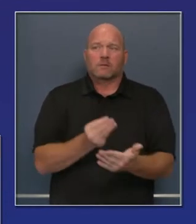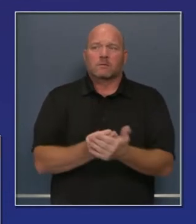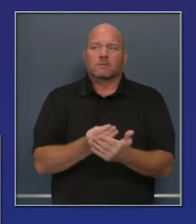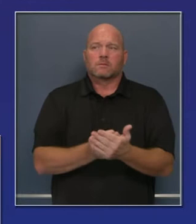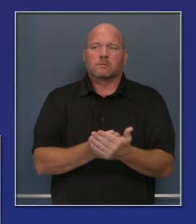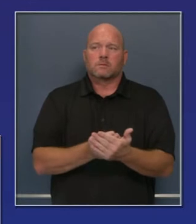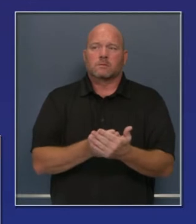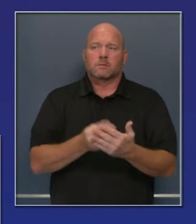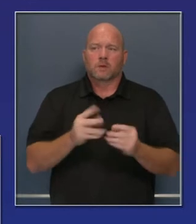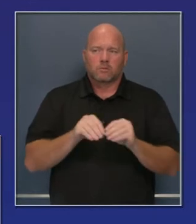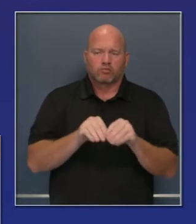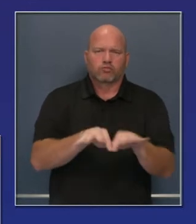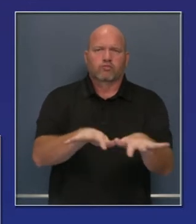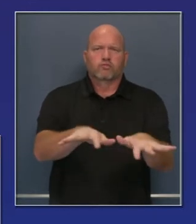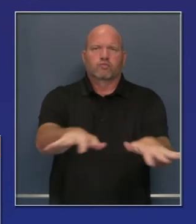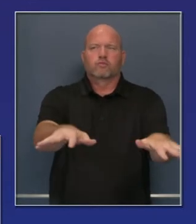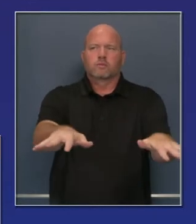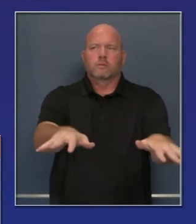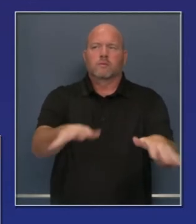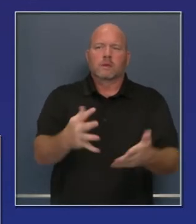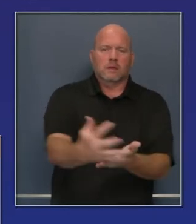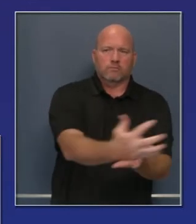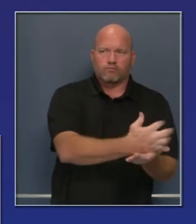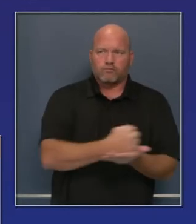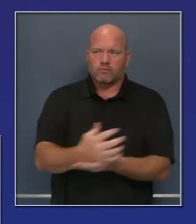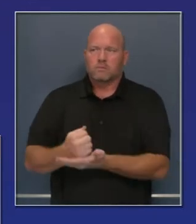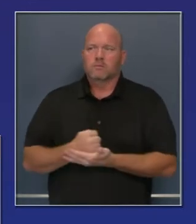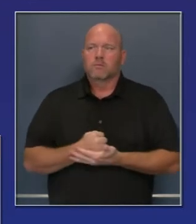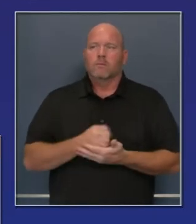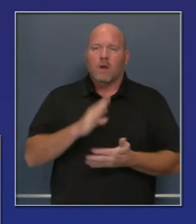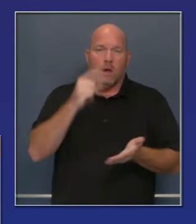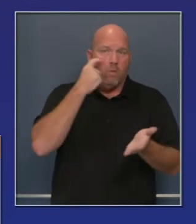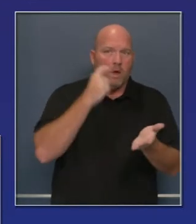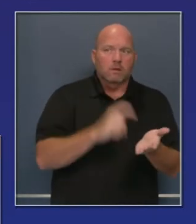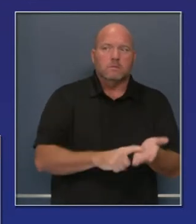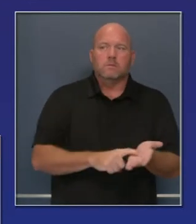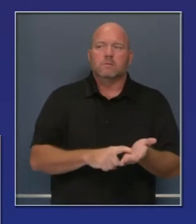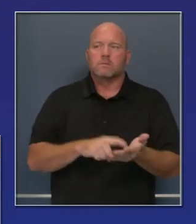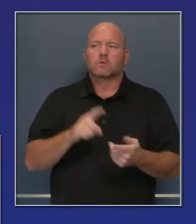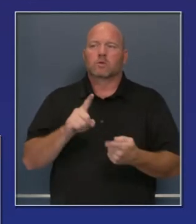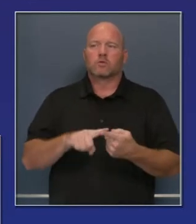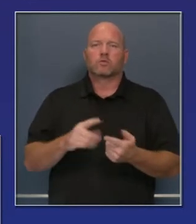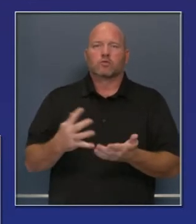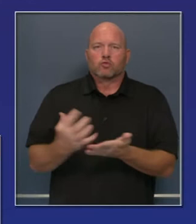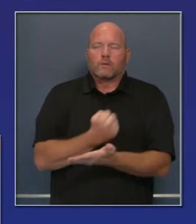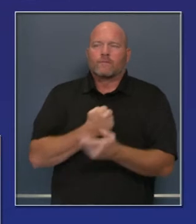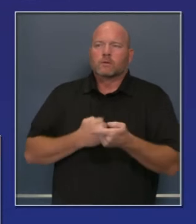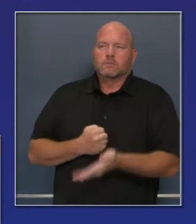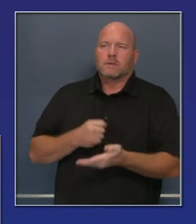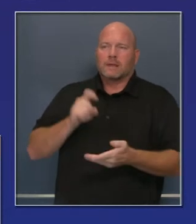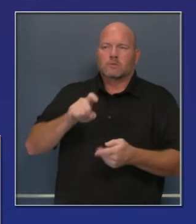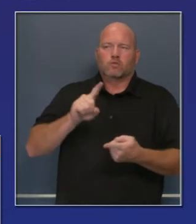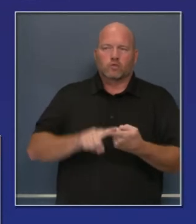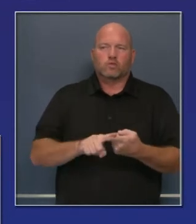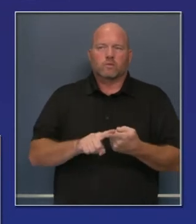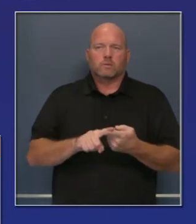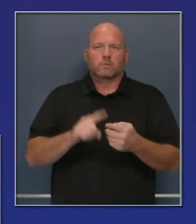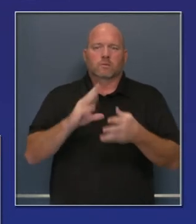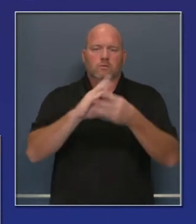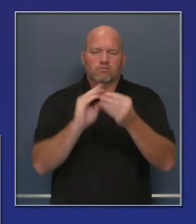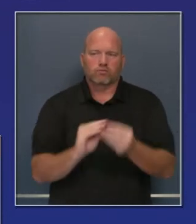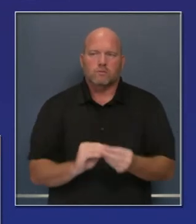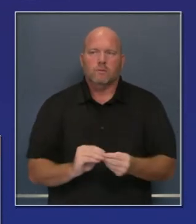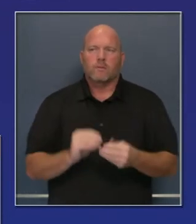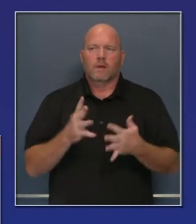en fondos de filantrópicos han sido donados. Y se merece que se